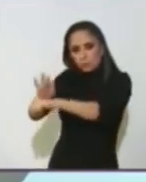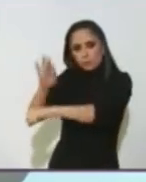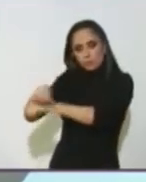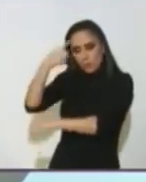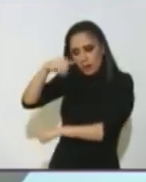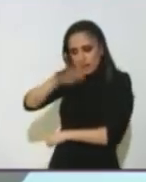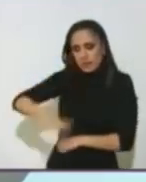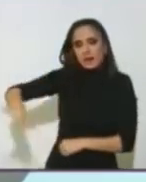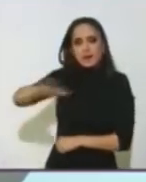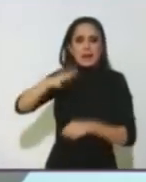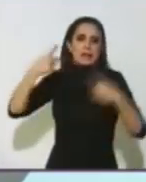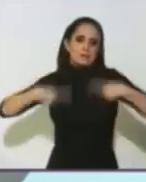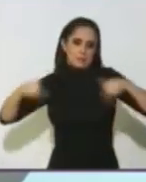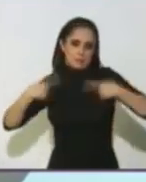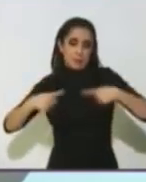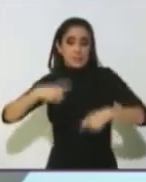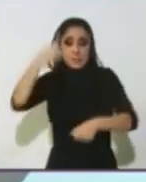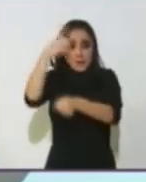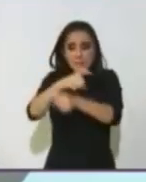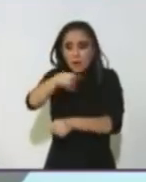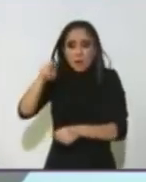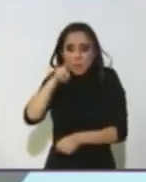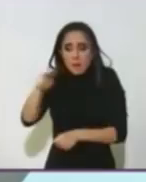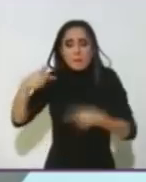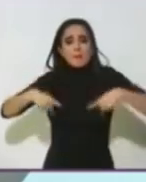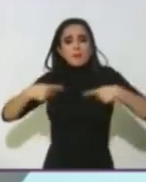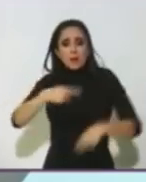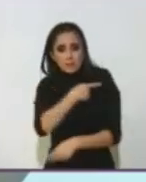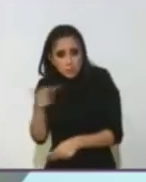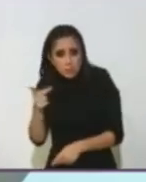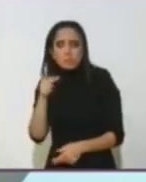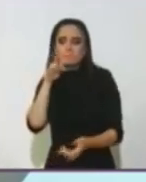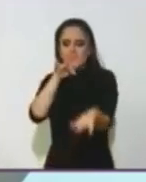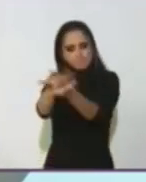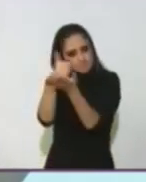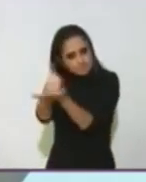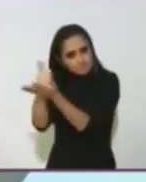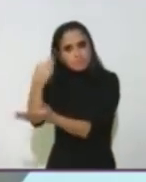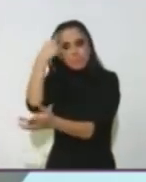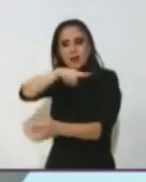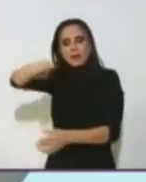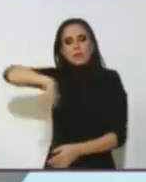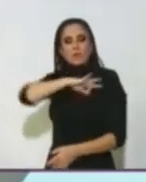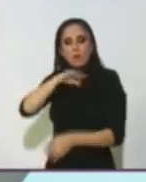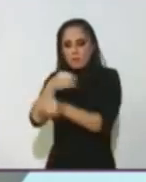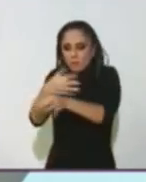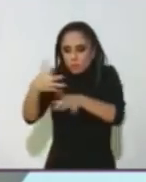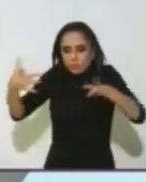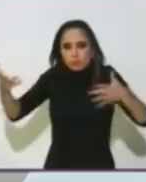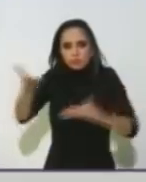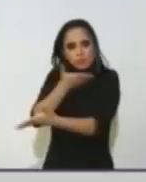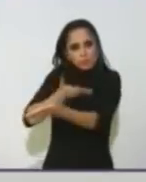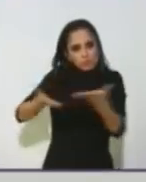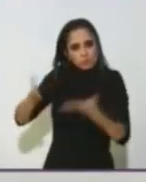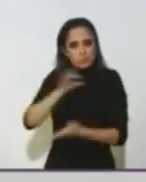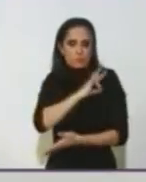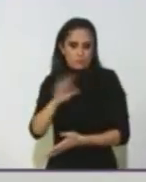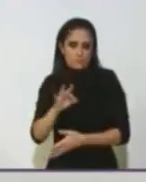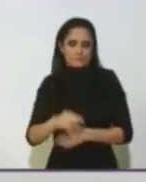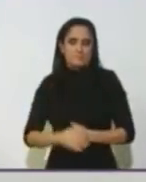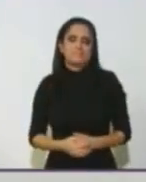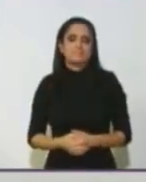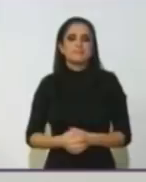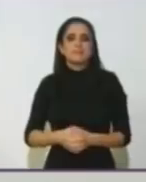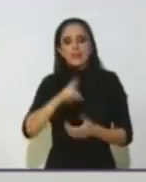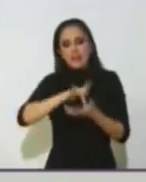todas en particular para los que menos tienen la esencia es la prosperidad compartida gracias candidata